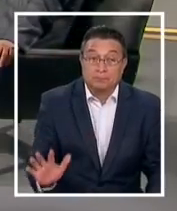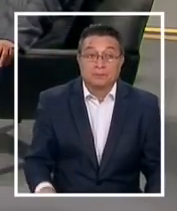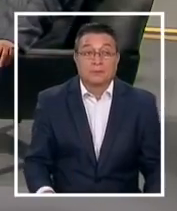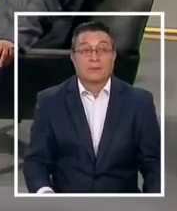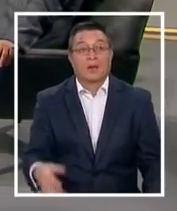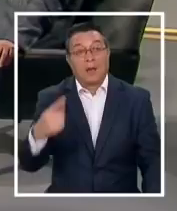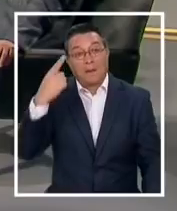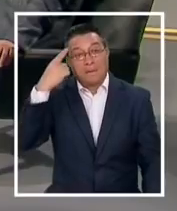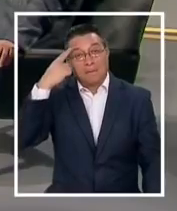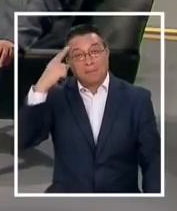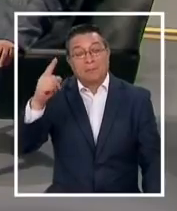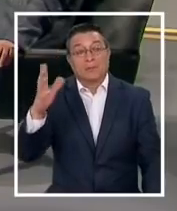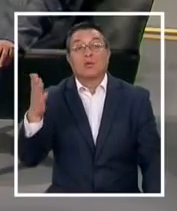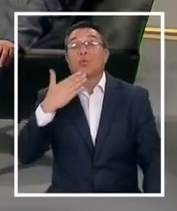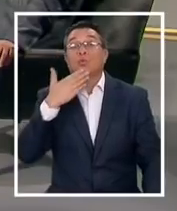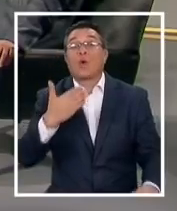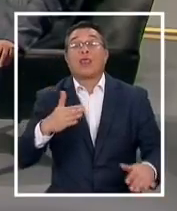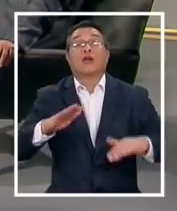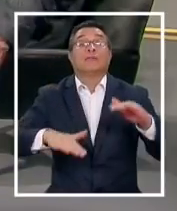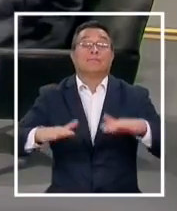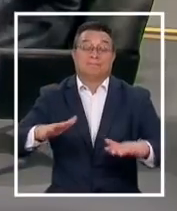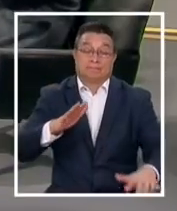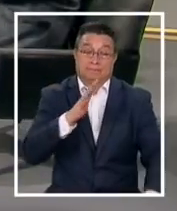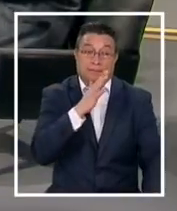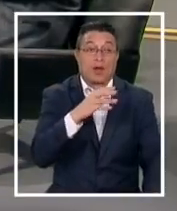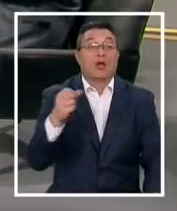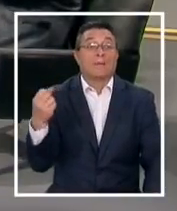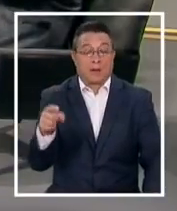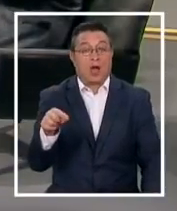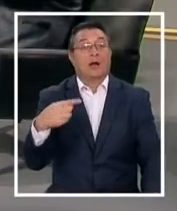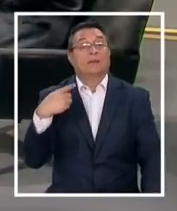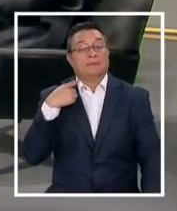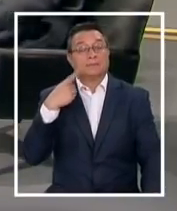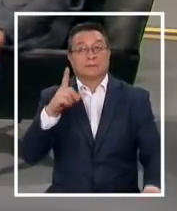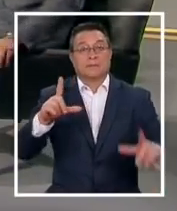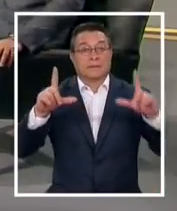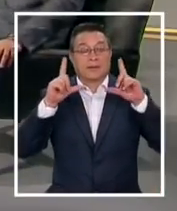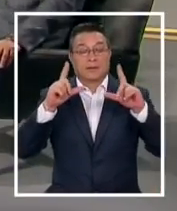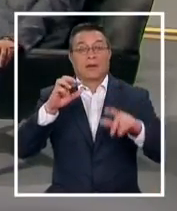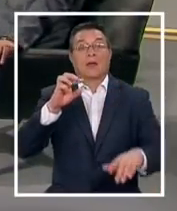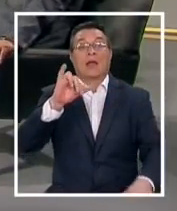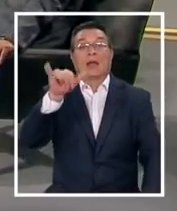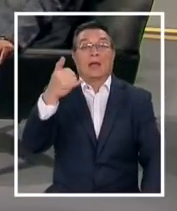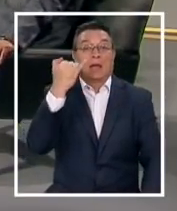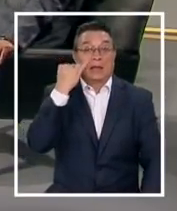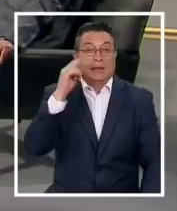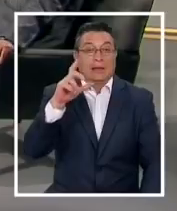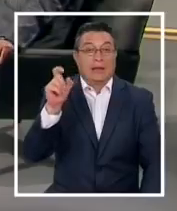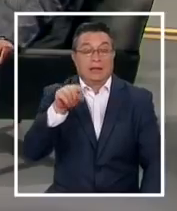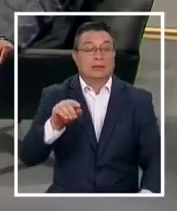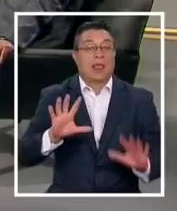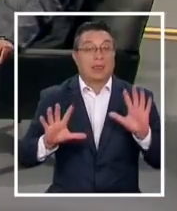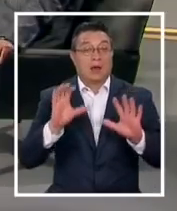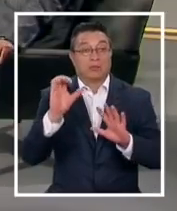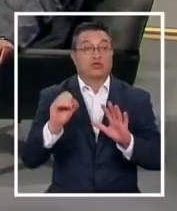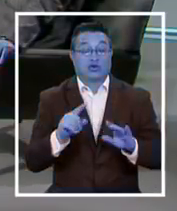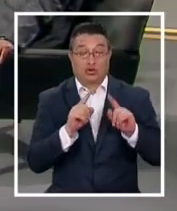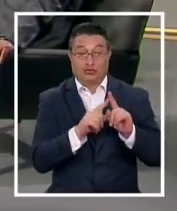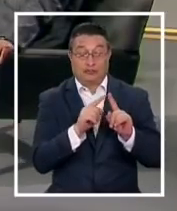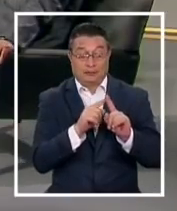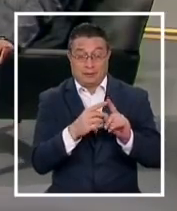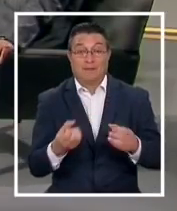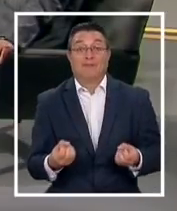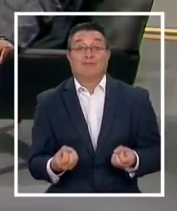pero... Depende de cuándo ocurra. ¿Cuánto detrás de esto, cuánto pesa la figura de Pamela Giles detrás del 10%? ¿Es ella